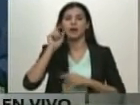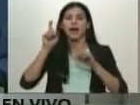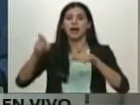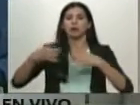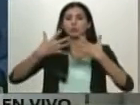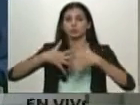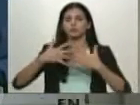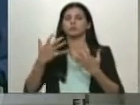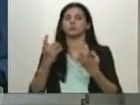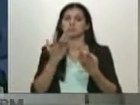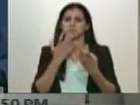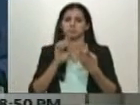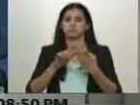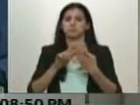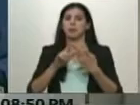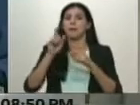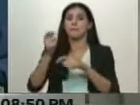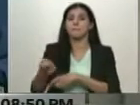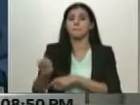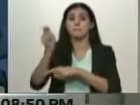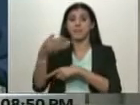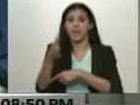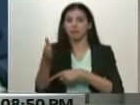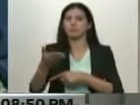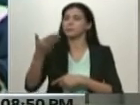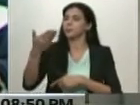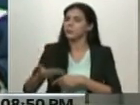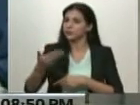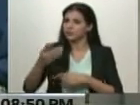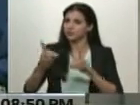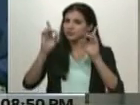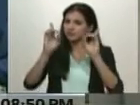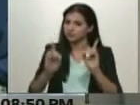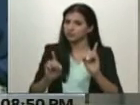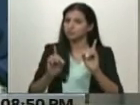en el campo de la pesca, muy importantes decisiones,